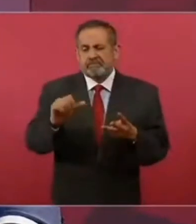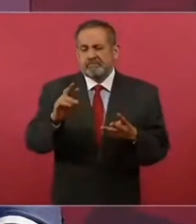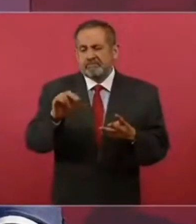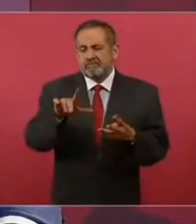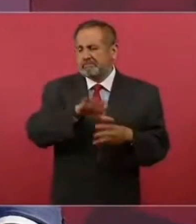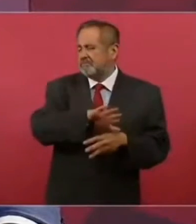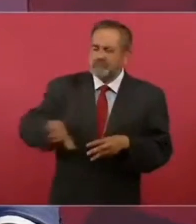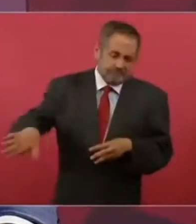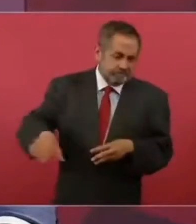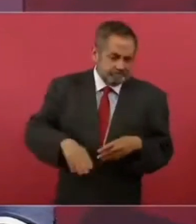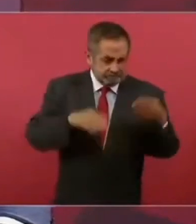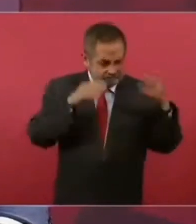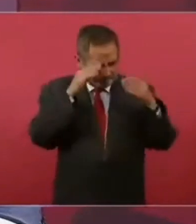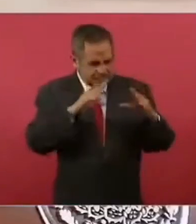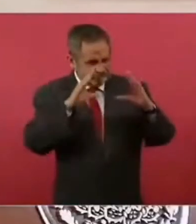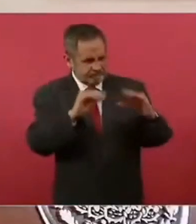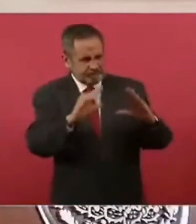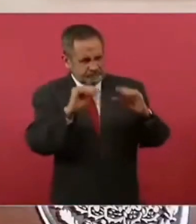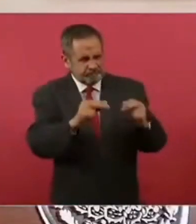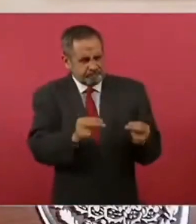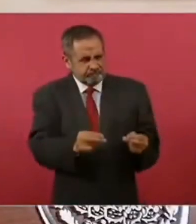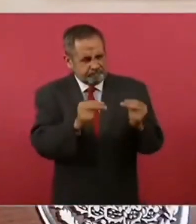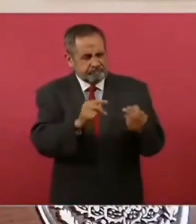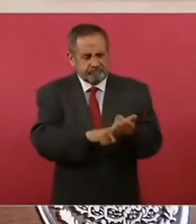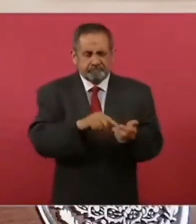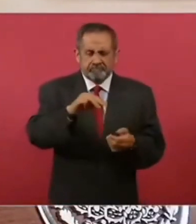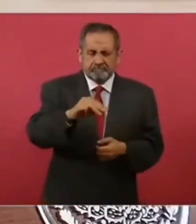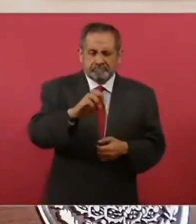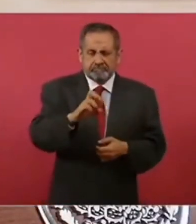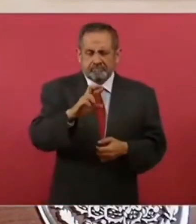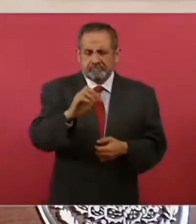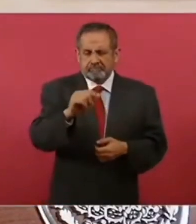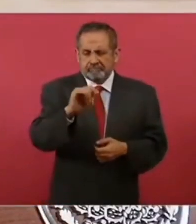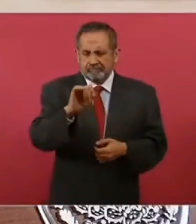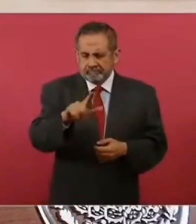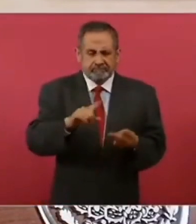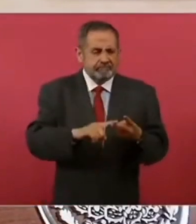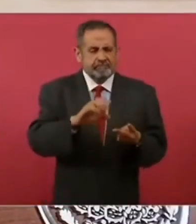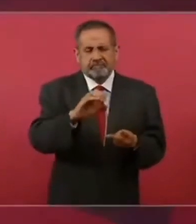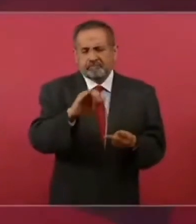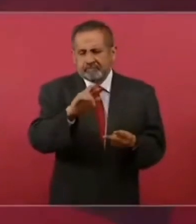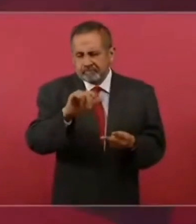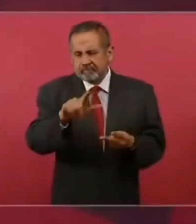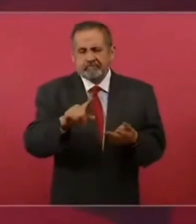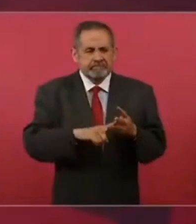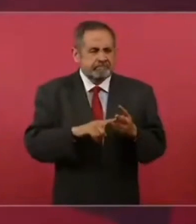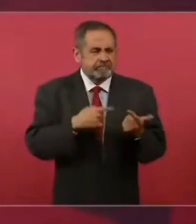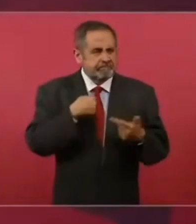fue mercantil civil dinero